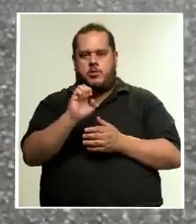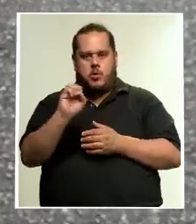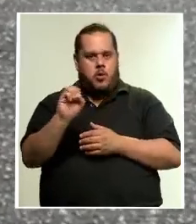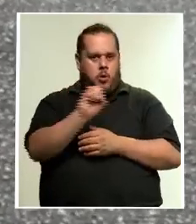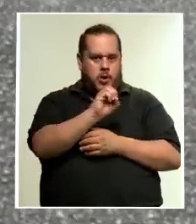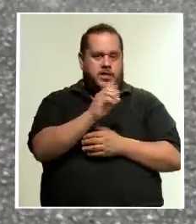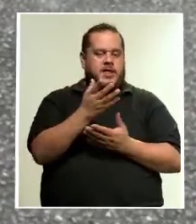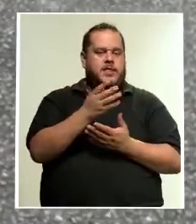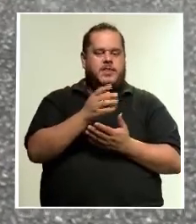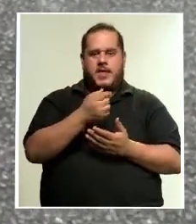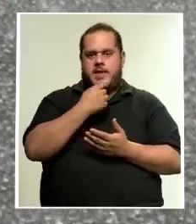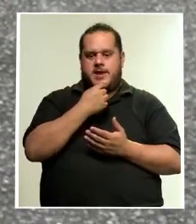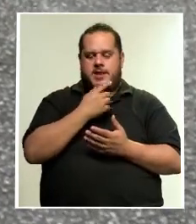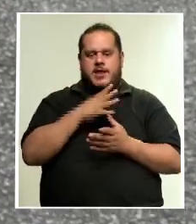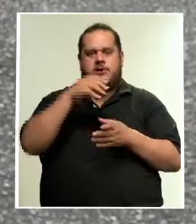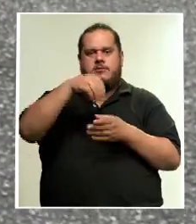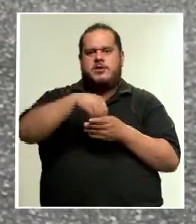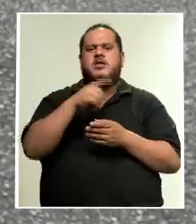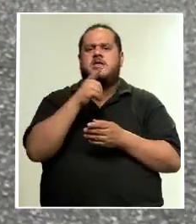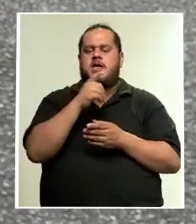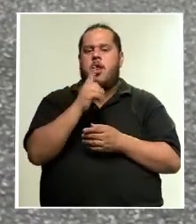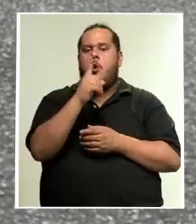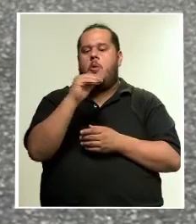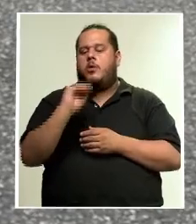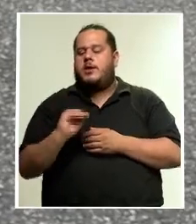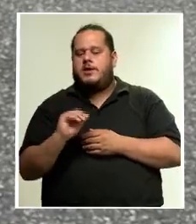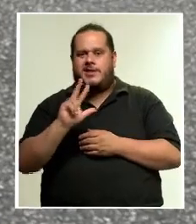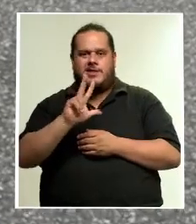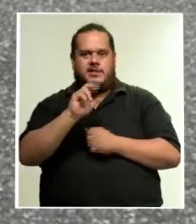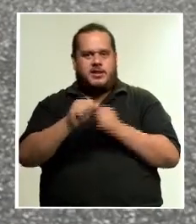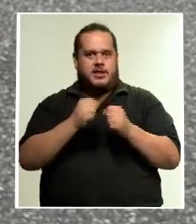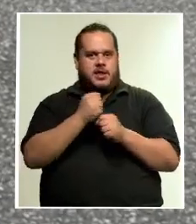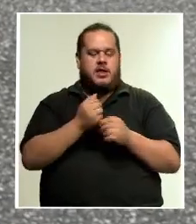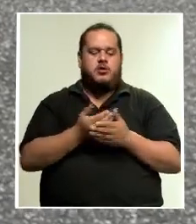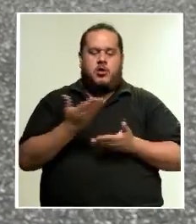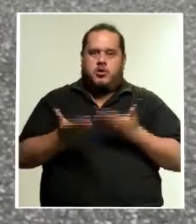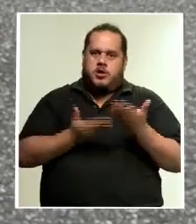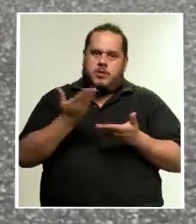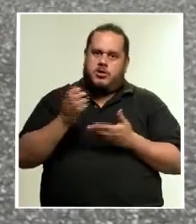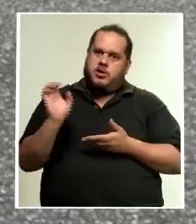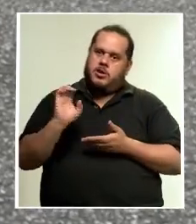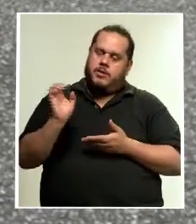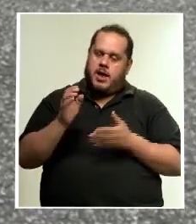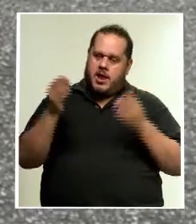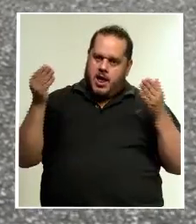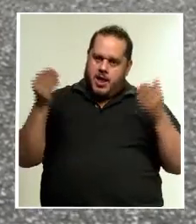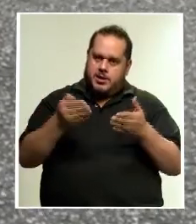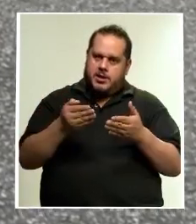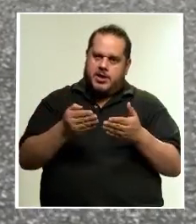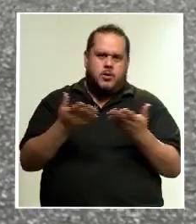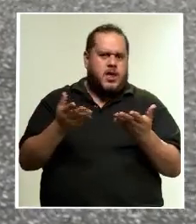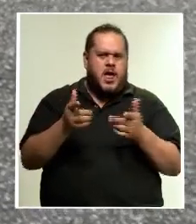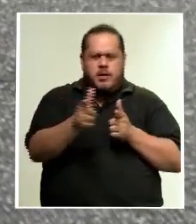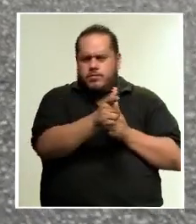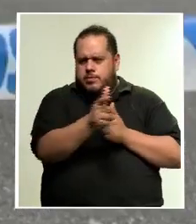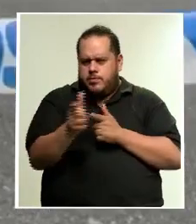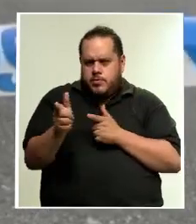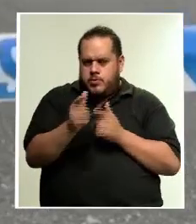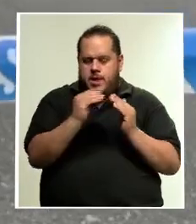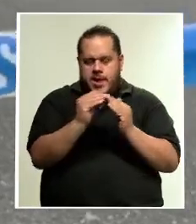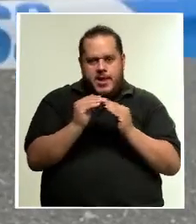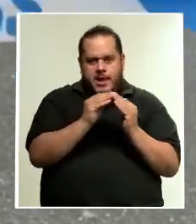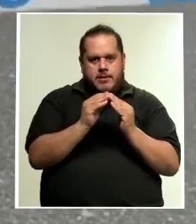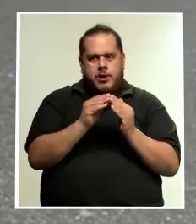policía informó que entre las víctimas figura una niña de 3 años. Los servicios de emergencia atendieron los reportes de disparos en el barrio residencial